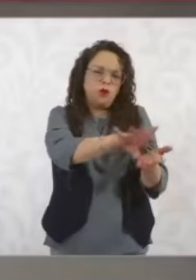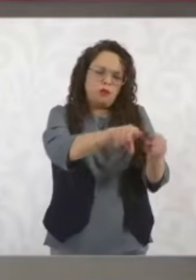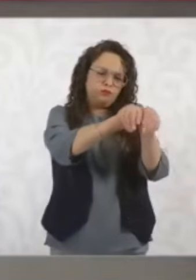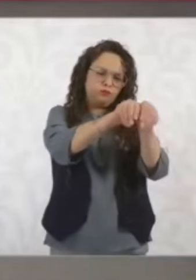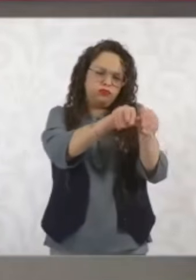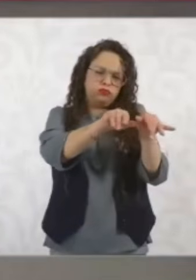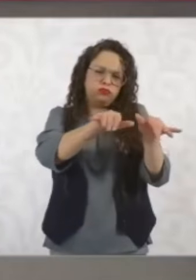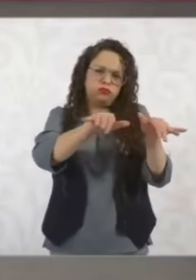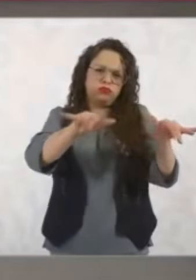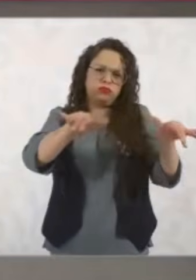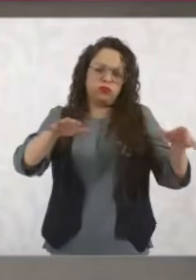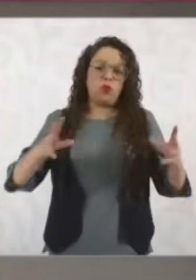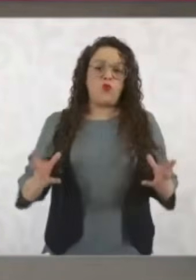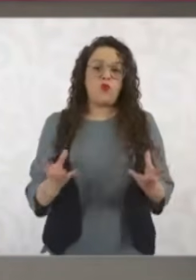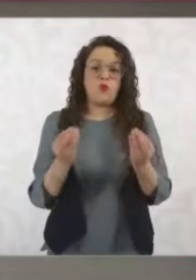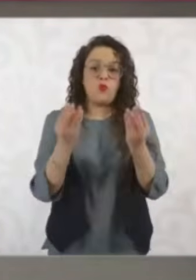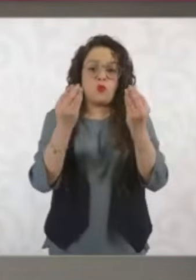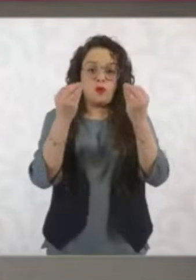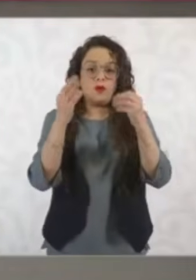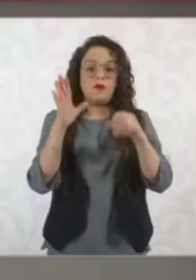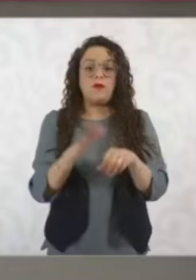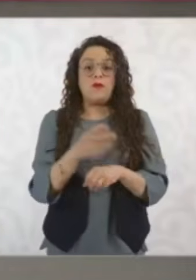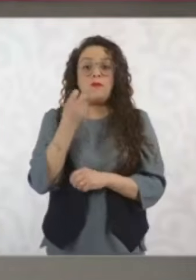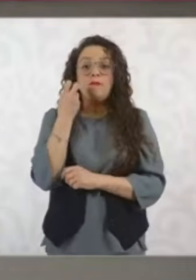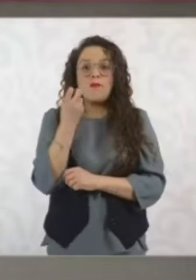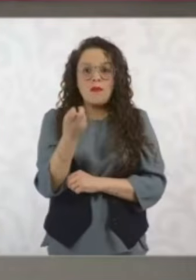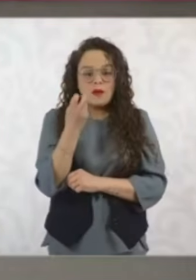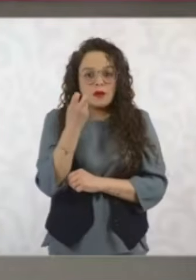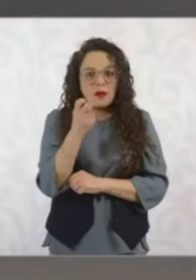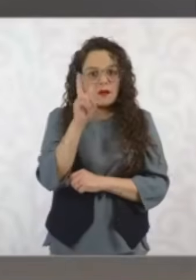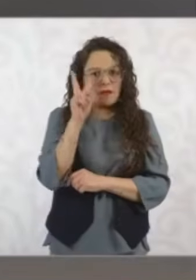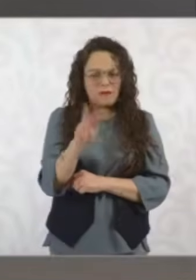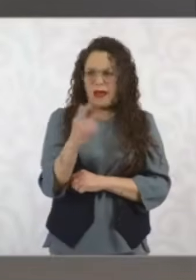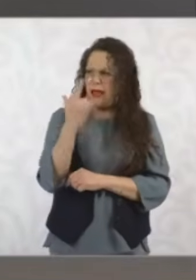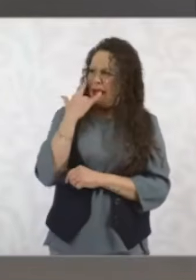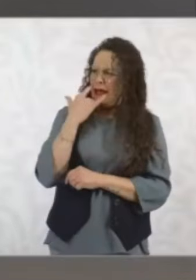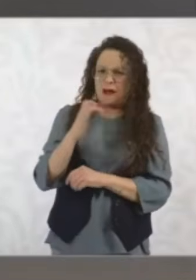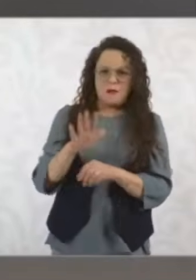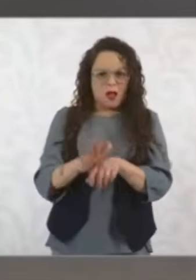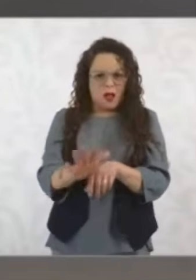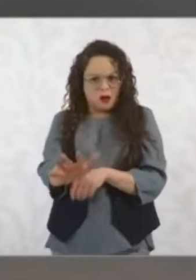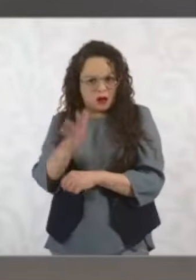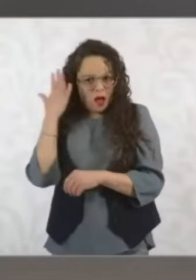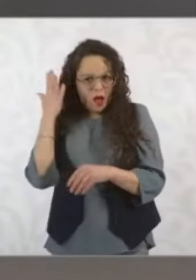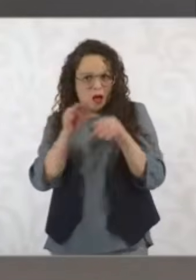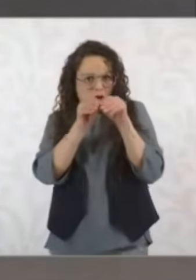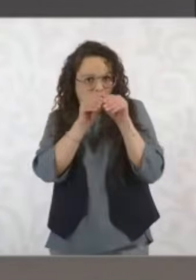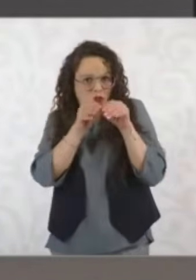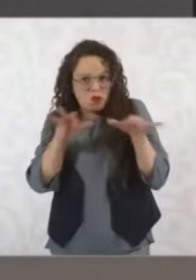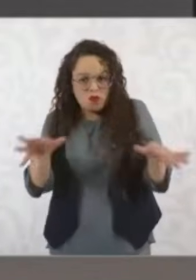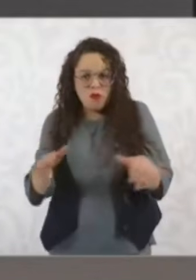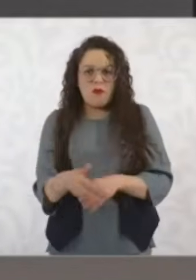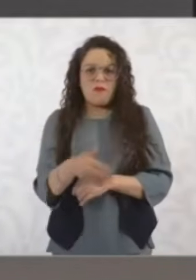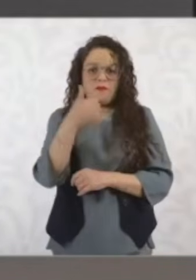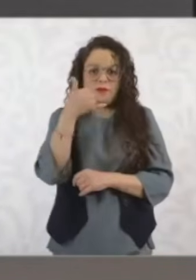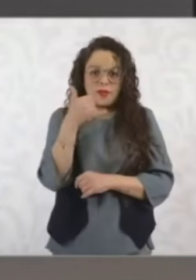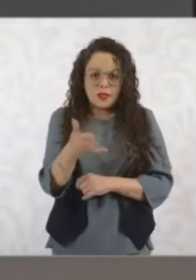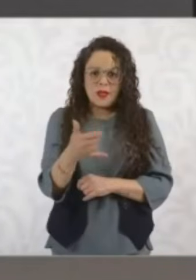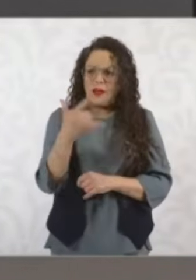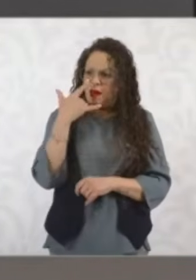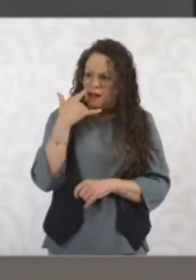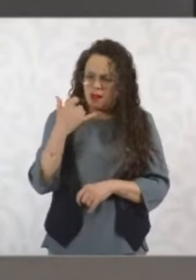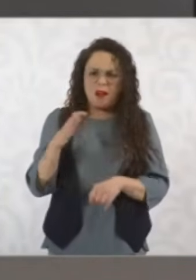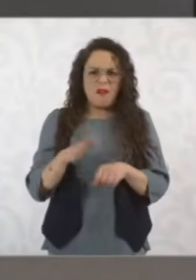compartiendo de manera masiva. Por eso tienen un comportamiento tan anormal, no solo tan masivo, sino